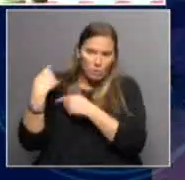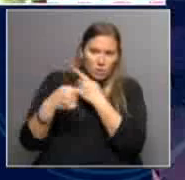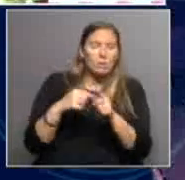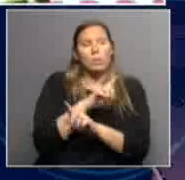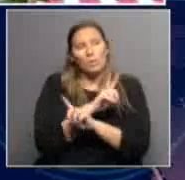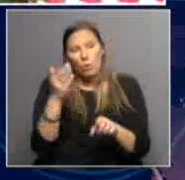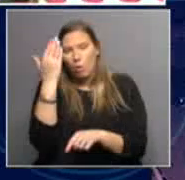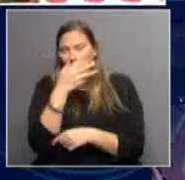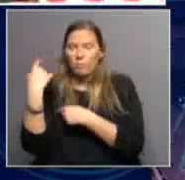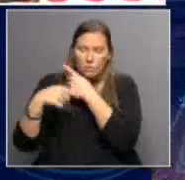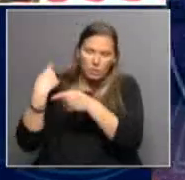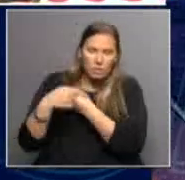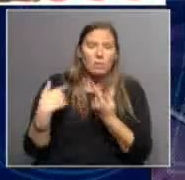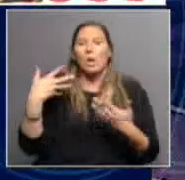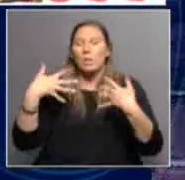afrodescendientes, a mezclarse?